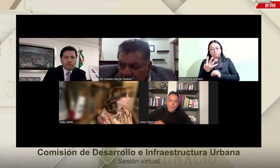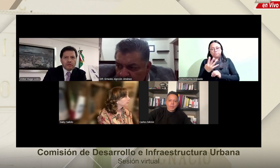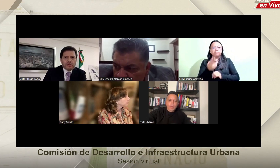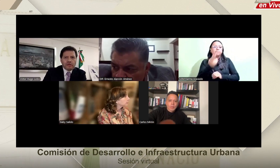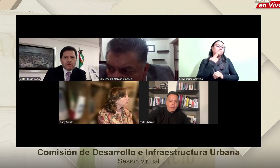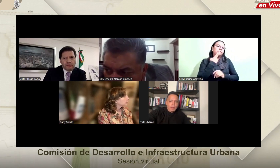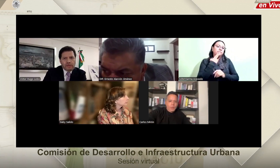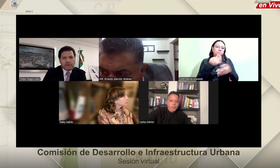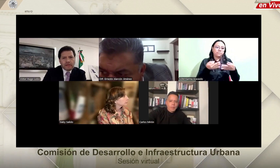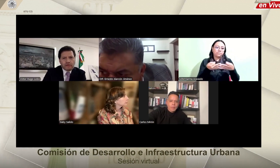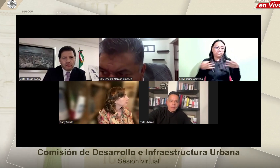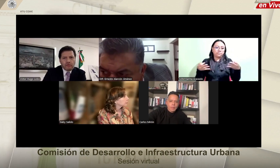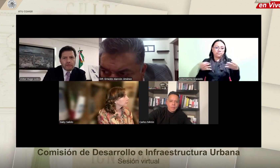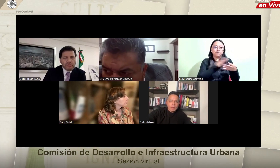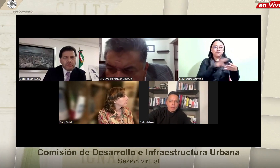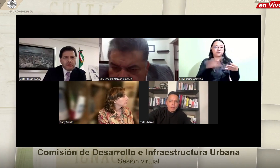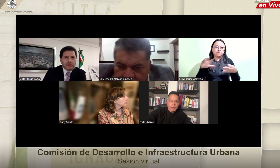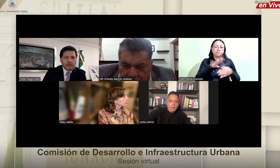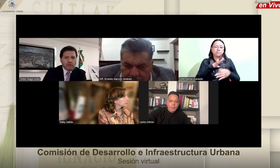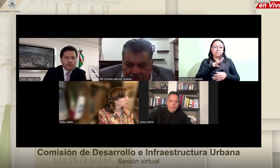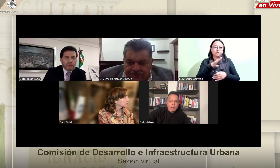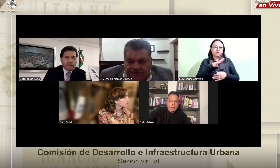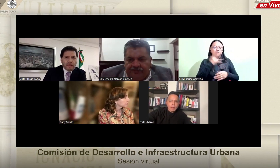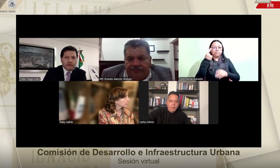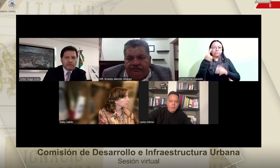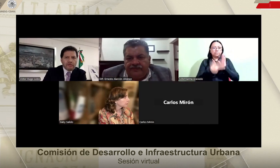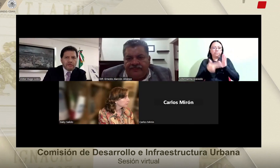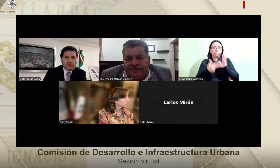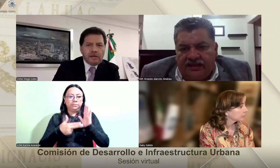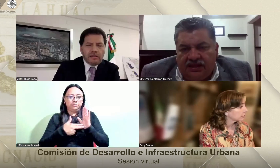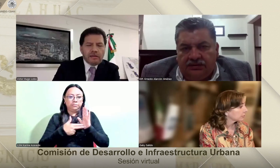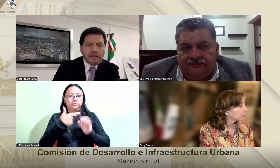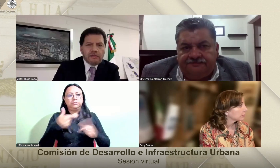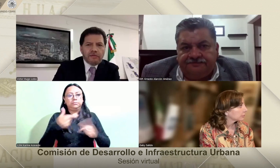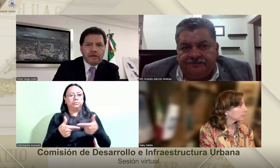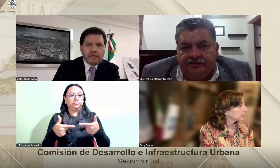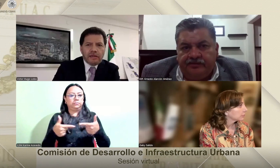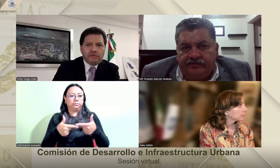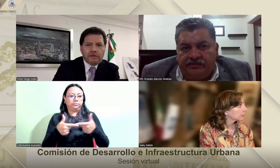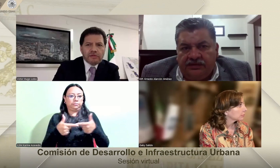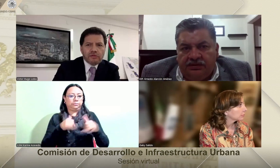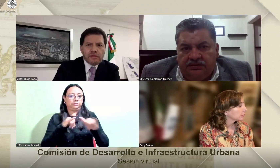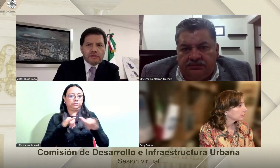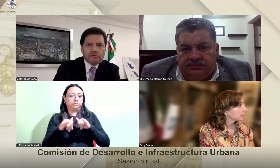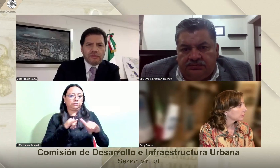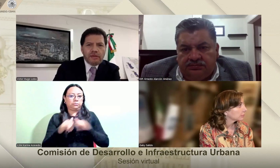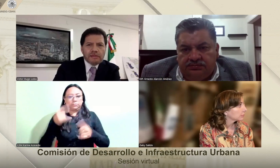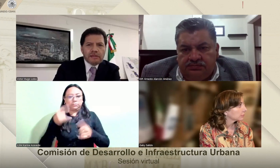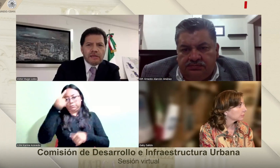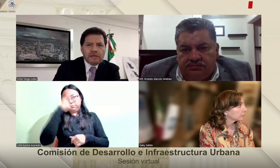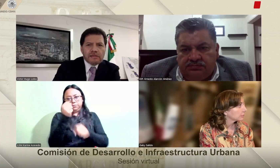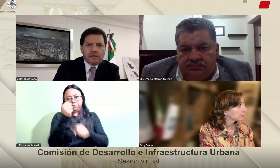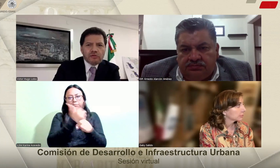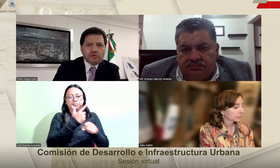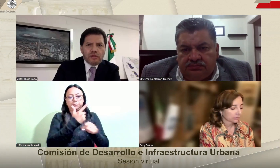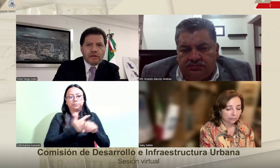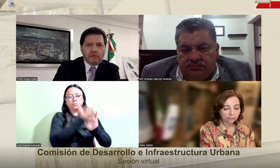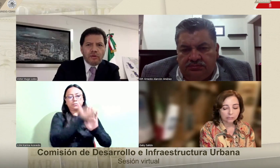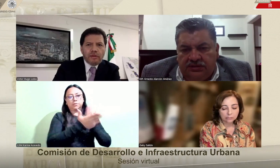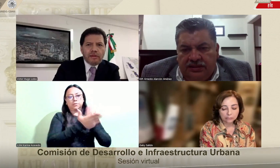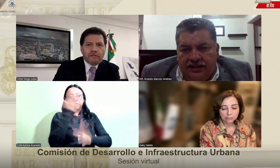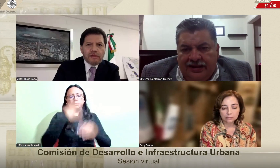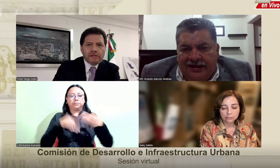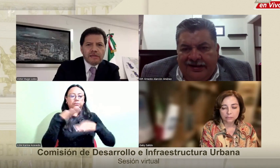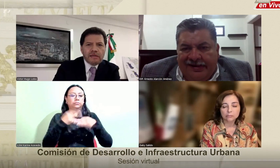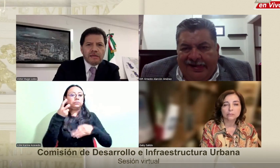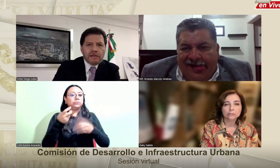pudo contratar una herramienta de Google Maps que de igual manera identifica que la edificación de estos niveles está construida en el